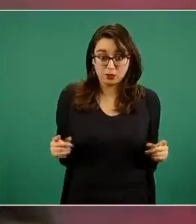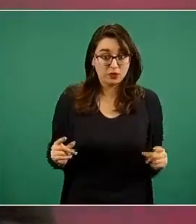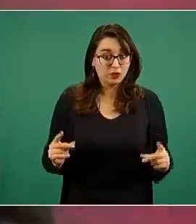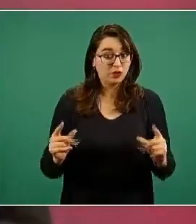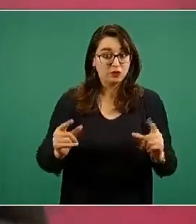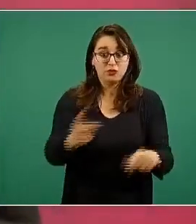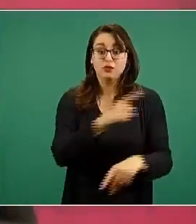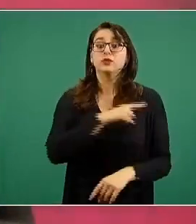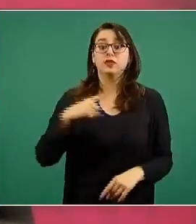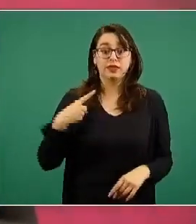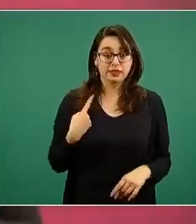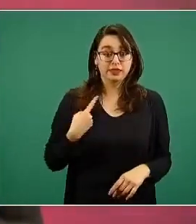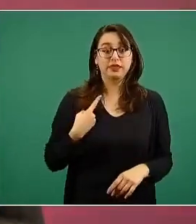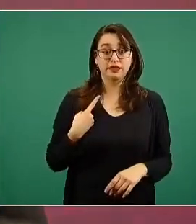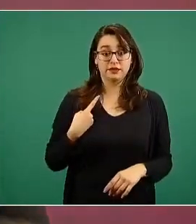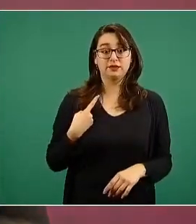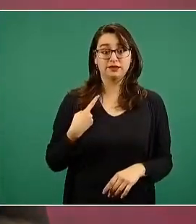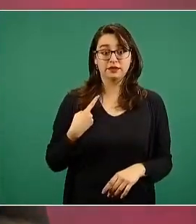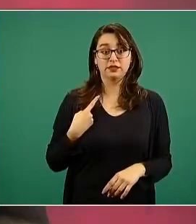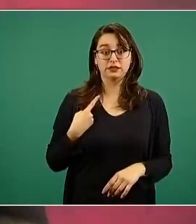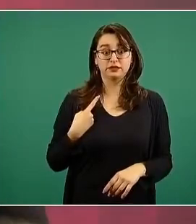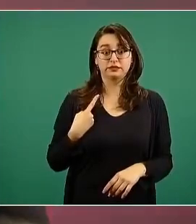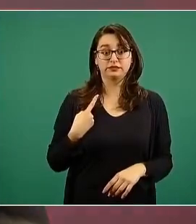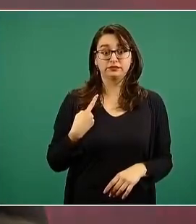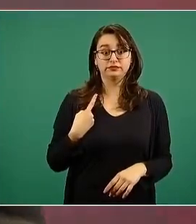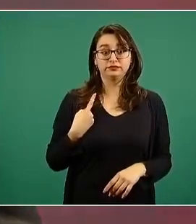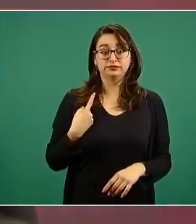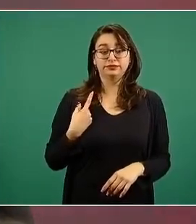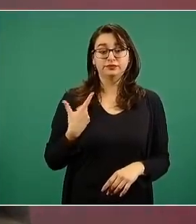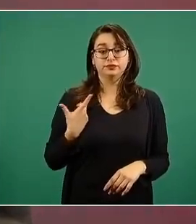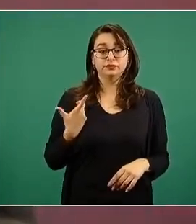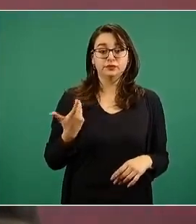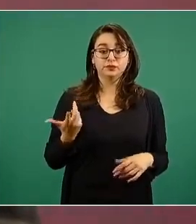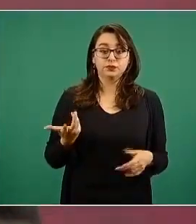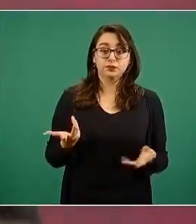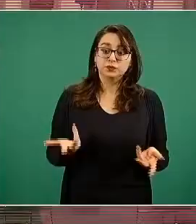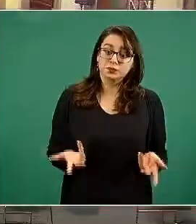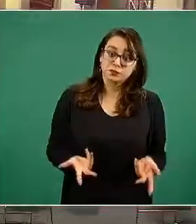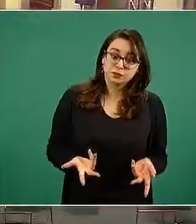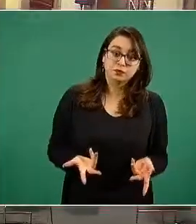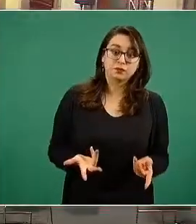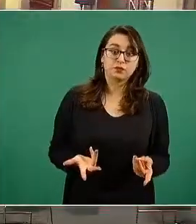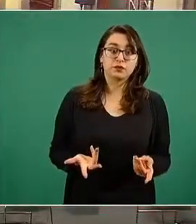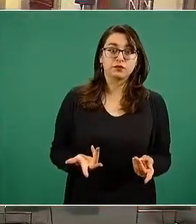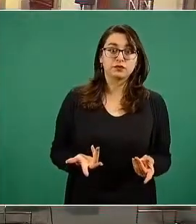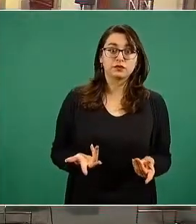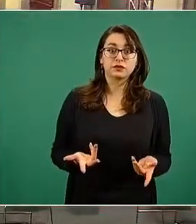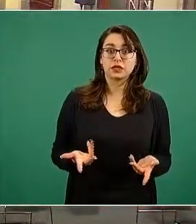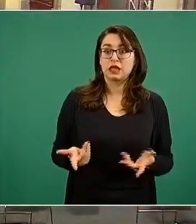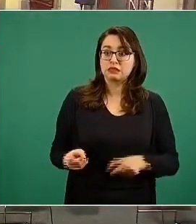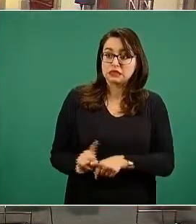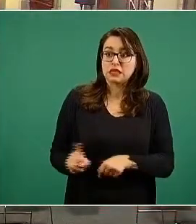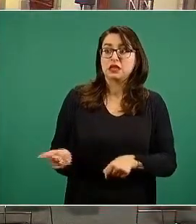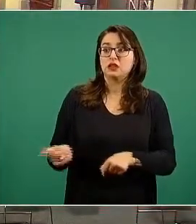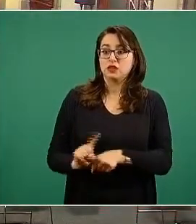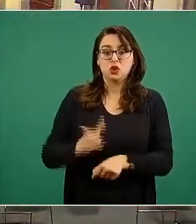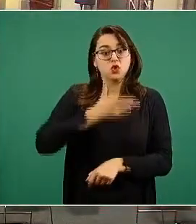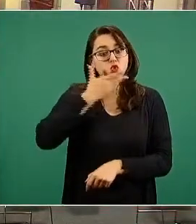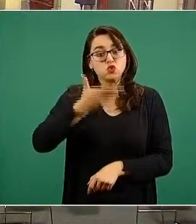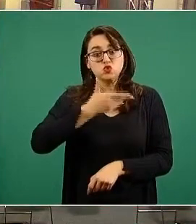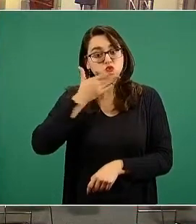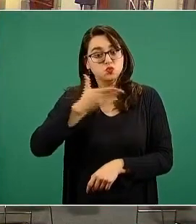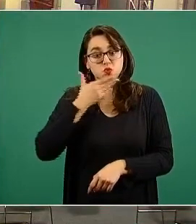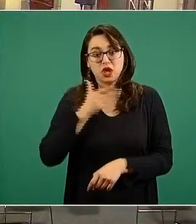Esto no es la operación del día con día del